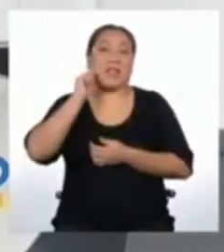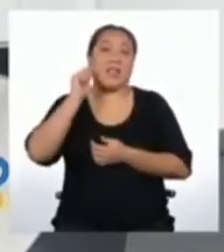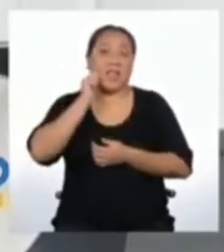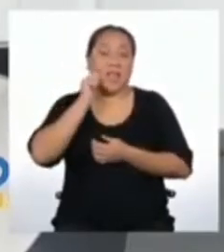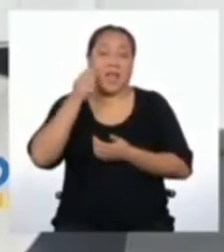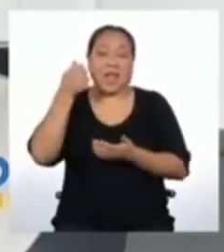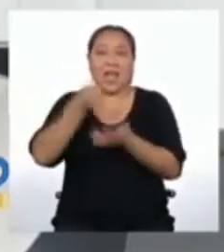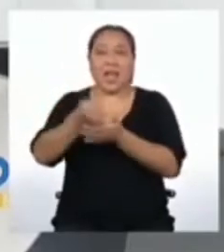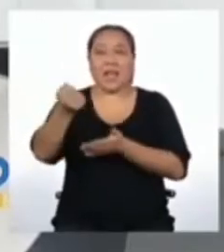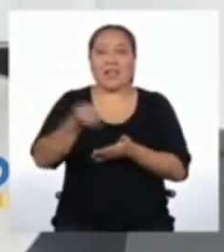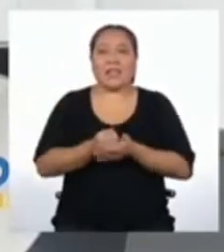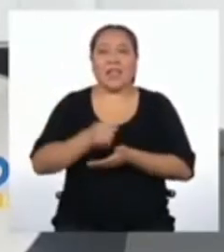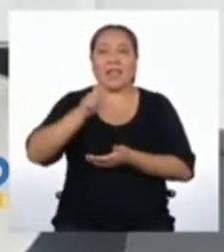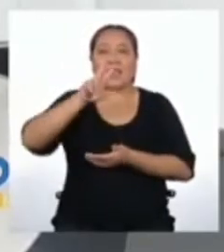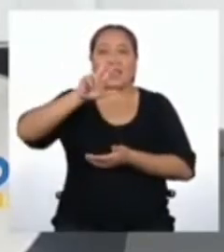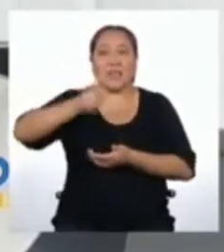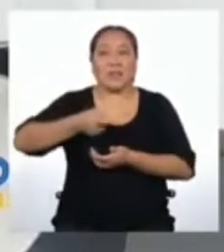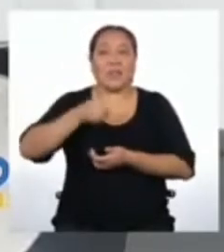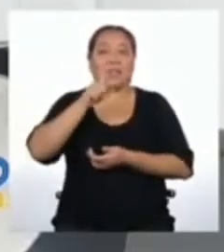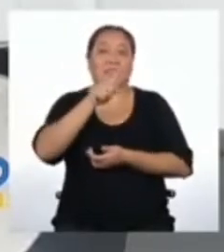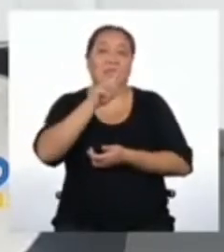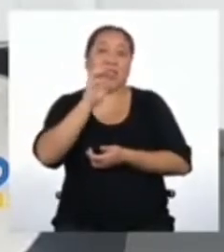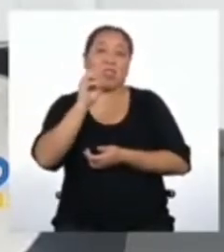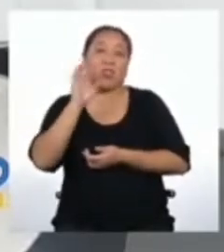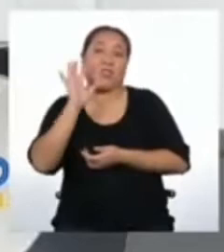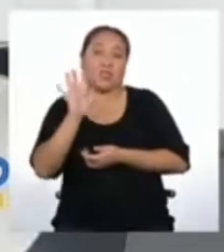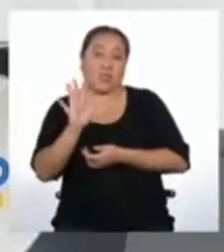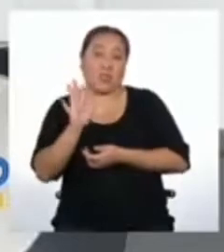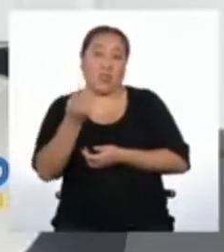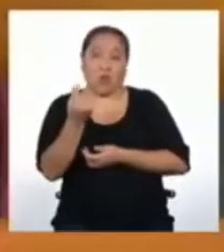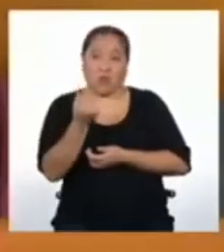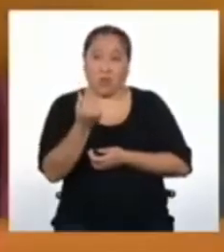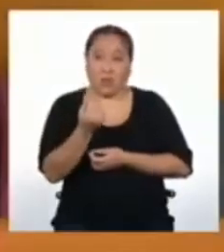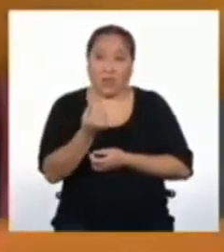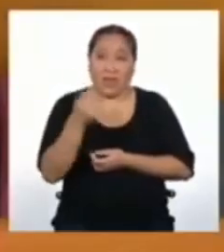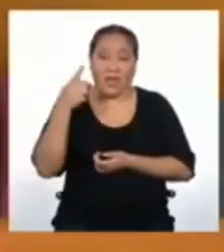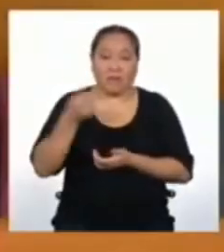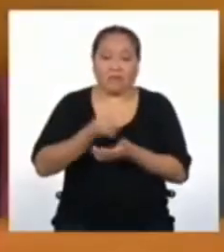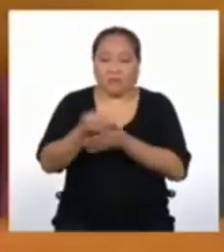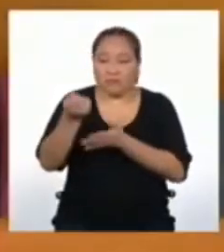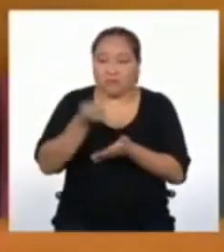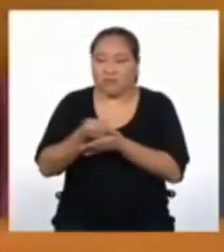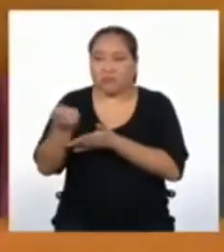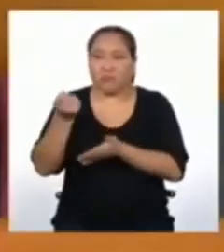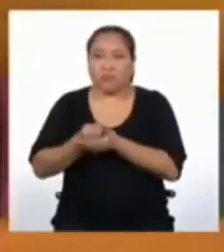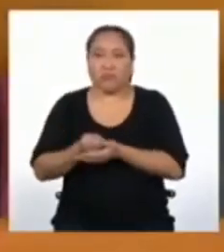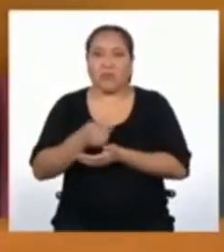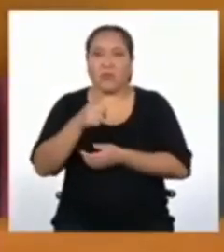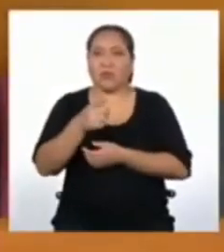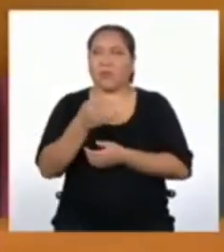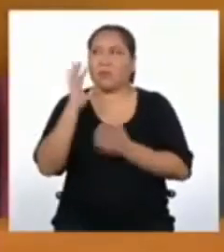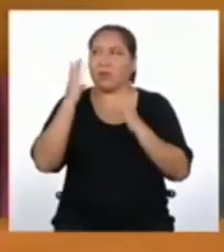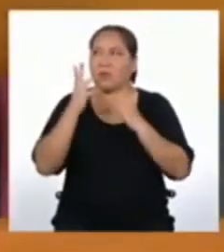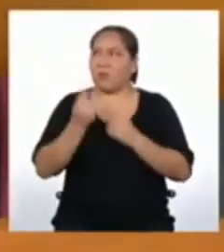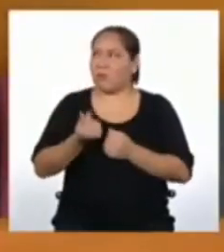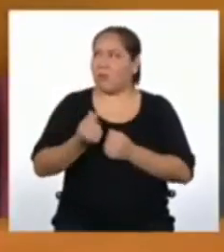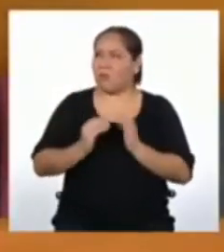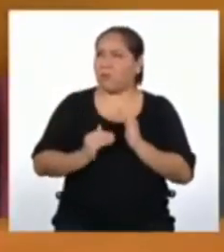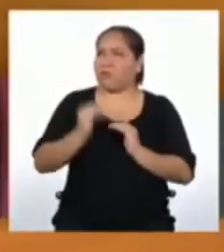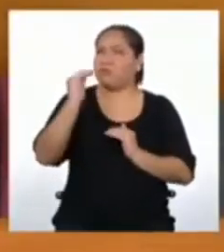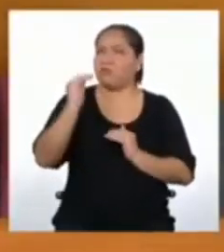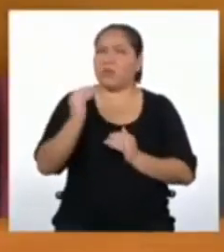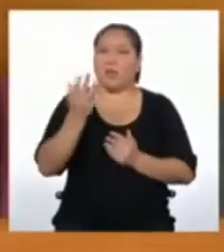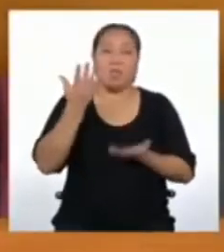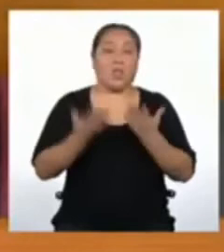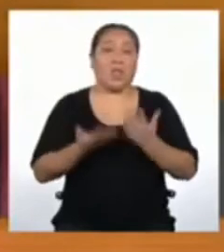invertido 3.105 soles en los gastos de la tienda. Eso también suena a mucho dinero. Tal vez